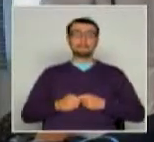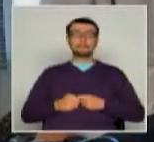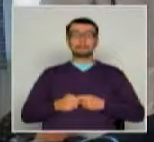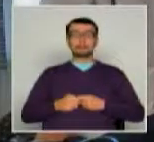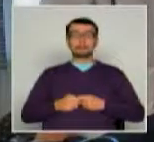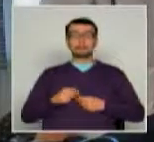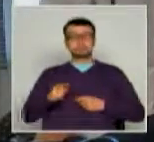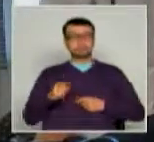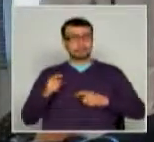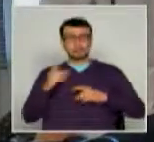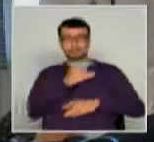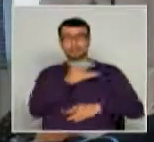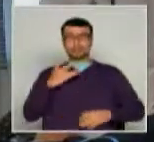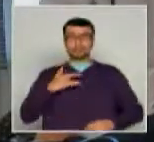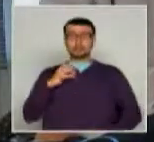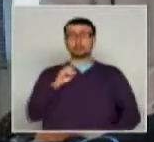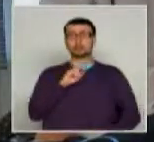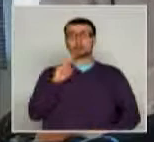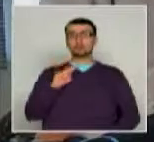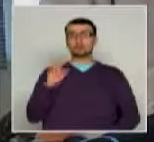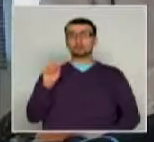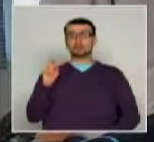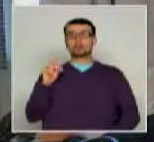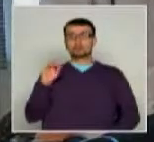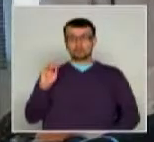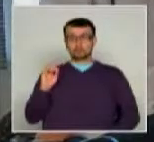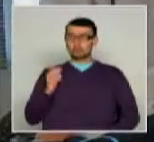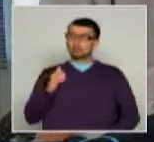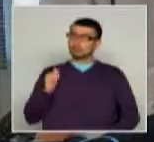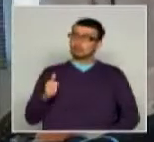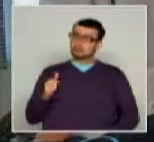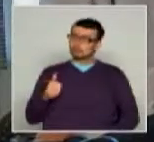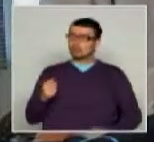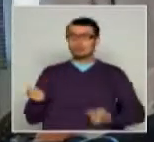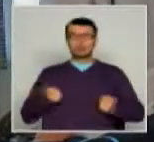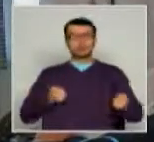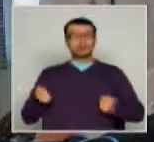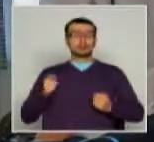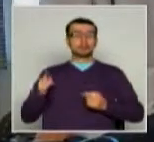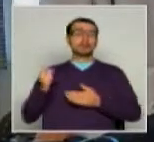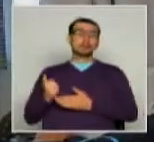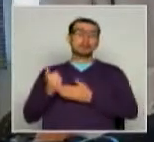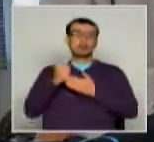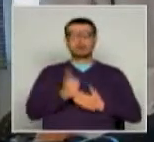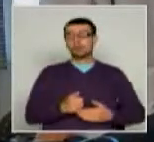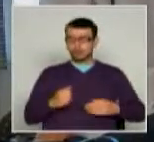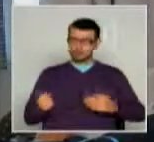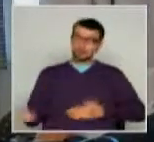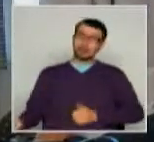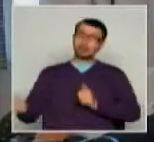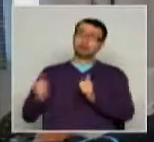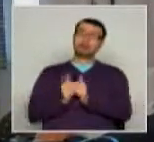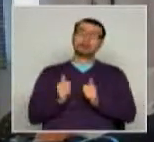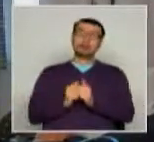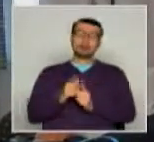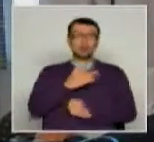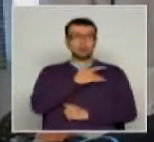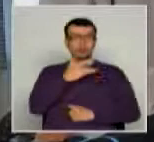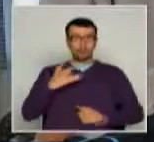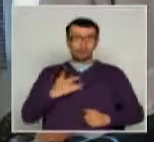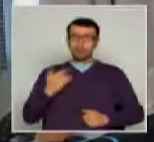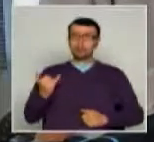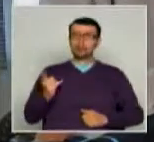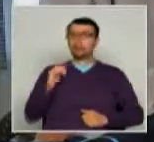ozono, ¿sí? con el doctor Alonso Cárdenas, que es también nuestro compañero acá en el Parque Médico. Nos estamos acompañando con la terapia de ozono para ayudar también